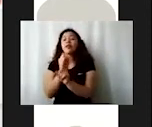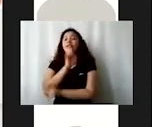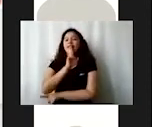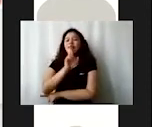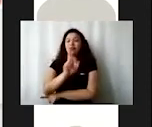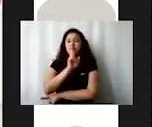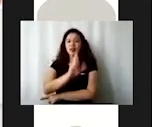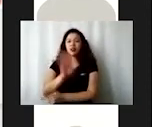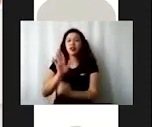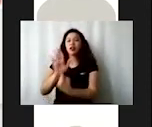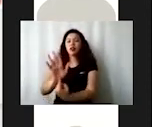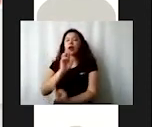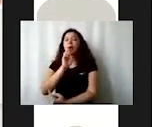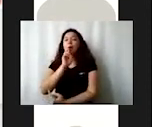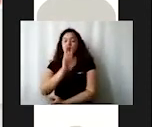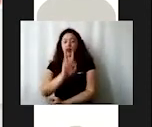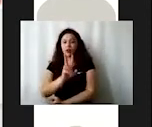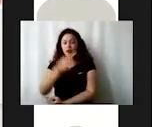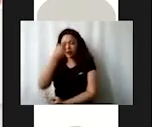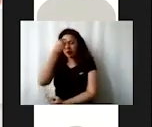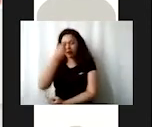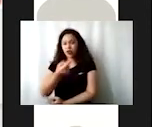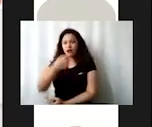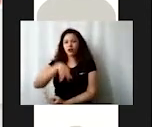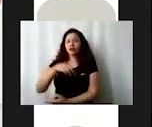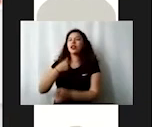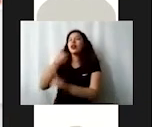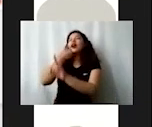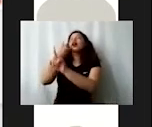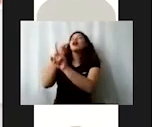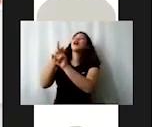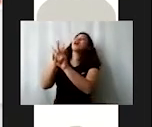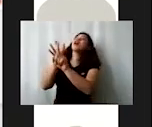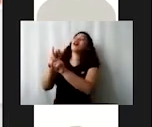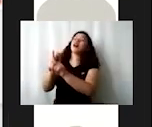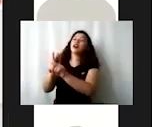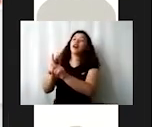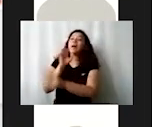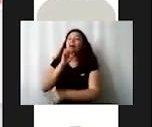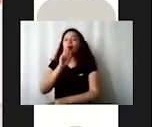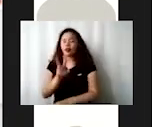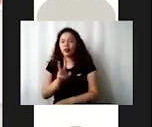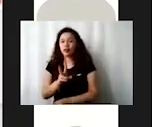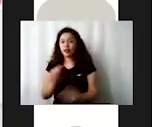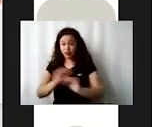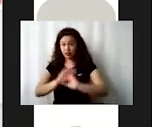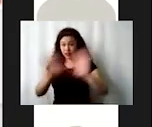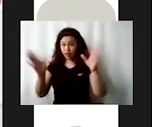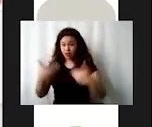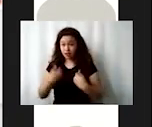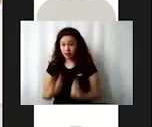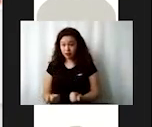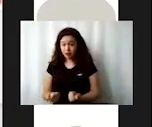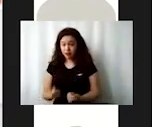resultados para las expectativas que ustedes tienen dentro de su organización. ¿Sí queda clara esta parte?